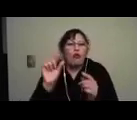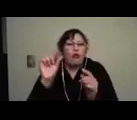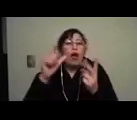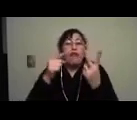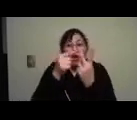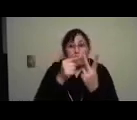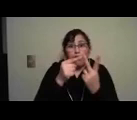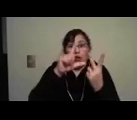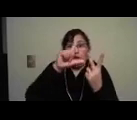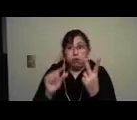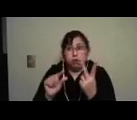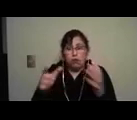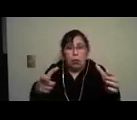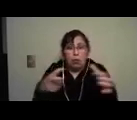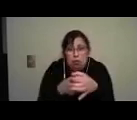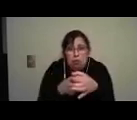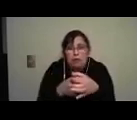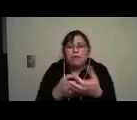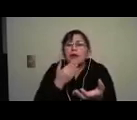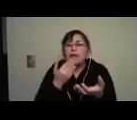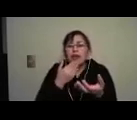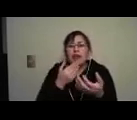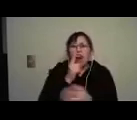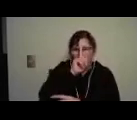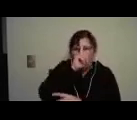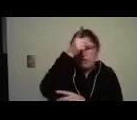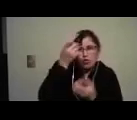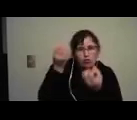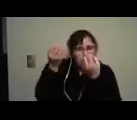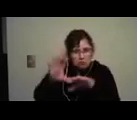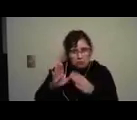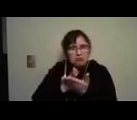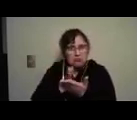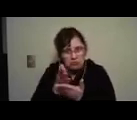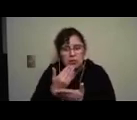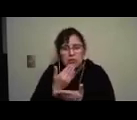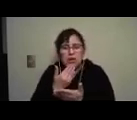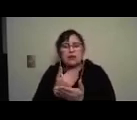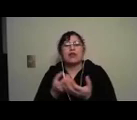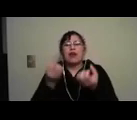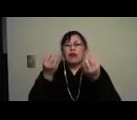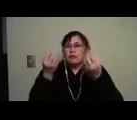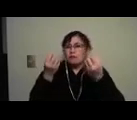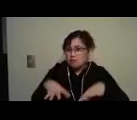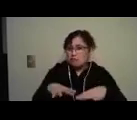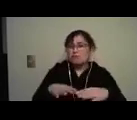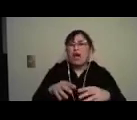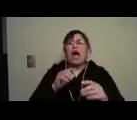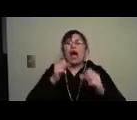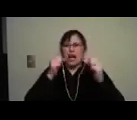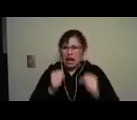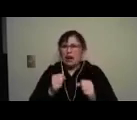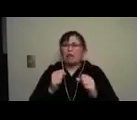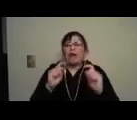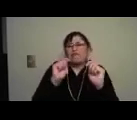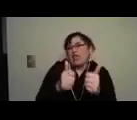¿ya? Pérdida de interés, pérdida de hábitos, ¿cierto? Pérdida de las capacidades ejecutivas, las praxias,